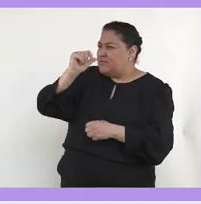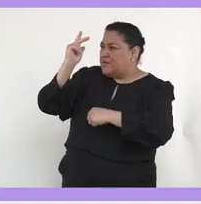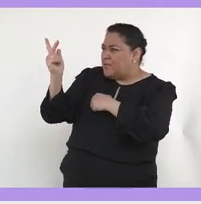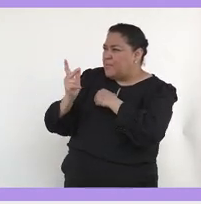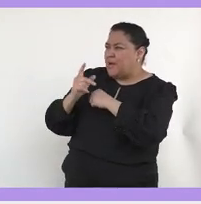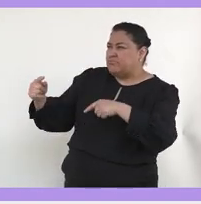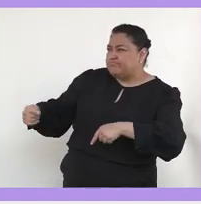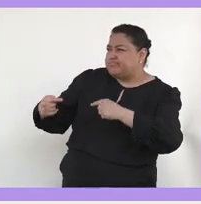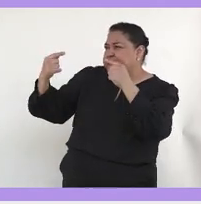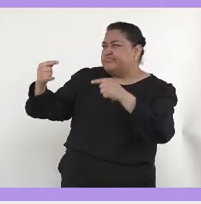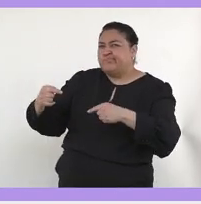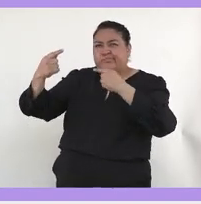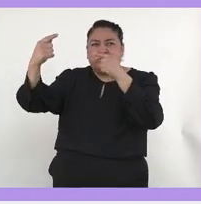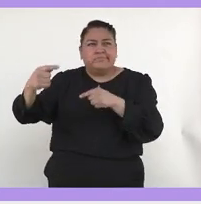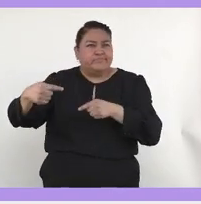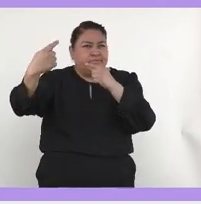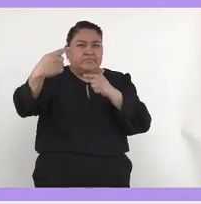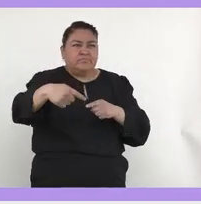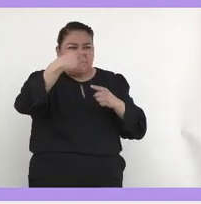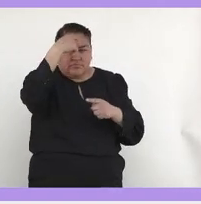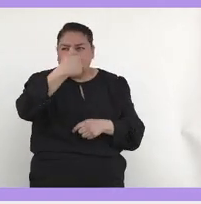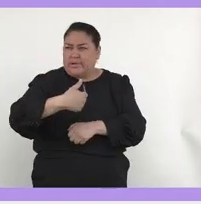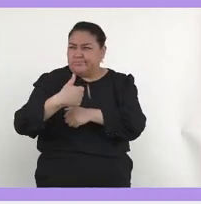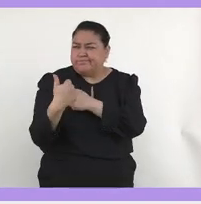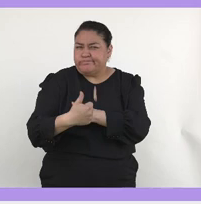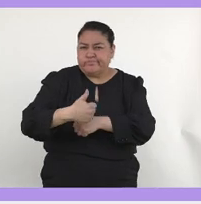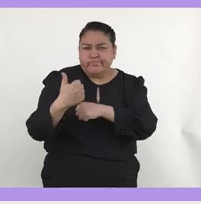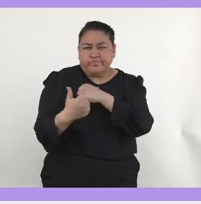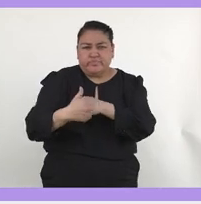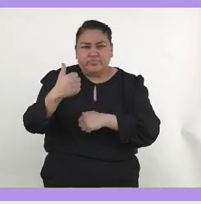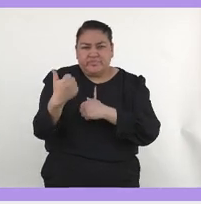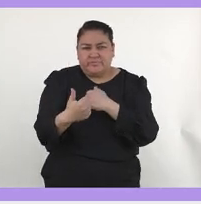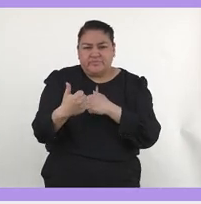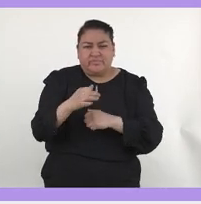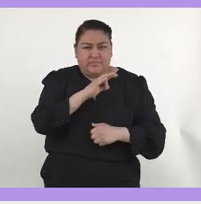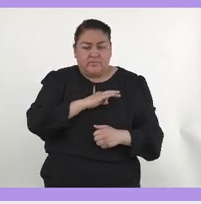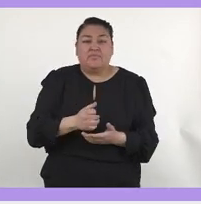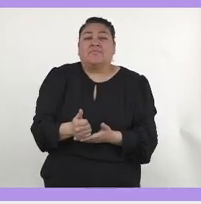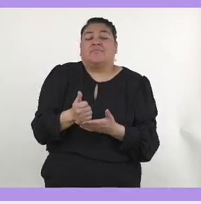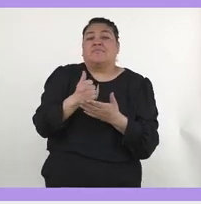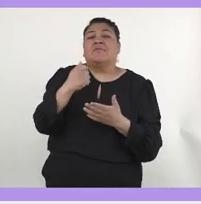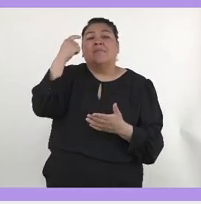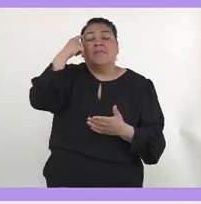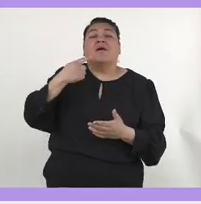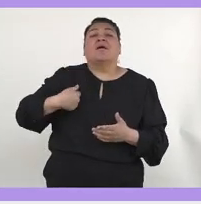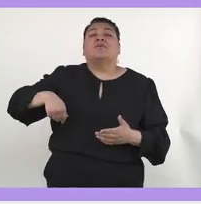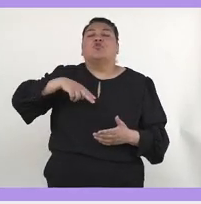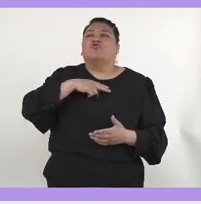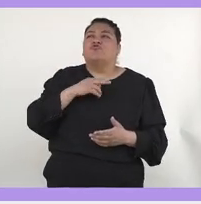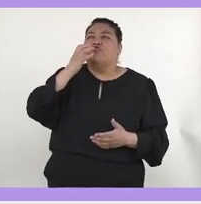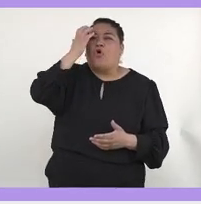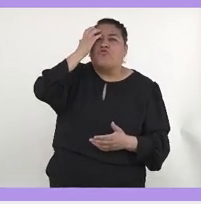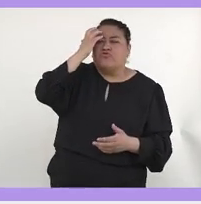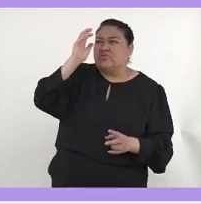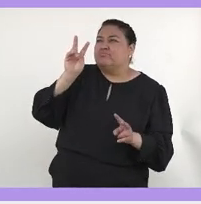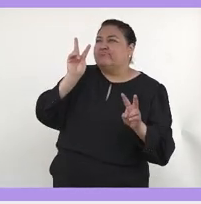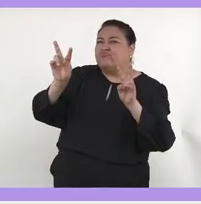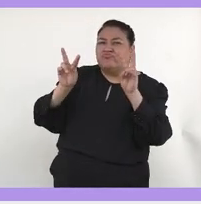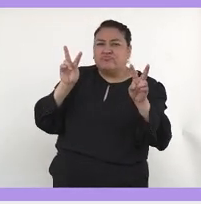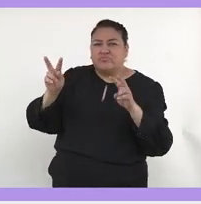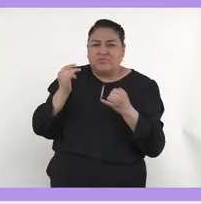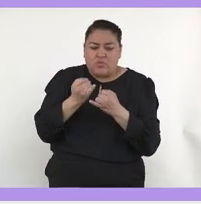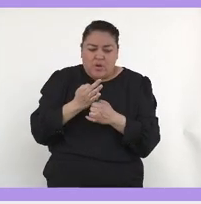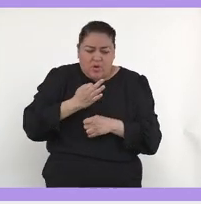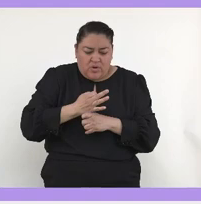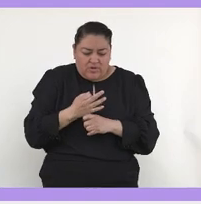como país Porque además de estar compitiendo de manera regular nos va a dar un mejor escenario de de dónde estamos y hacia